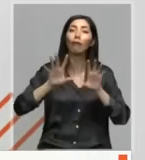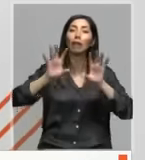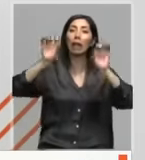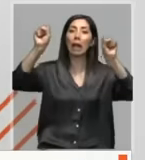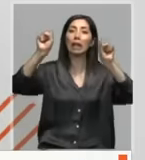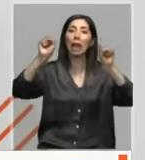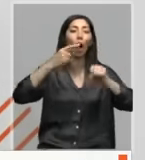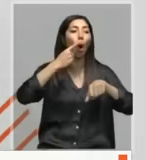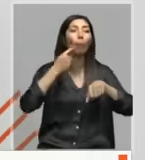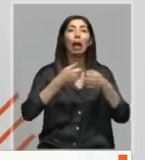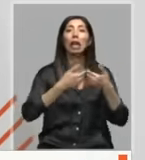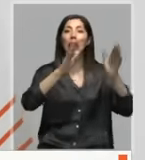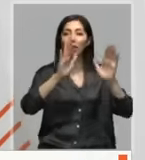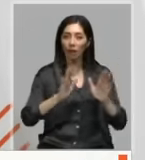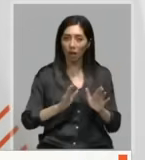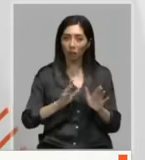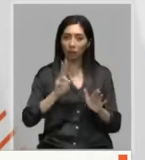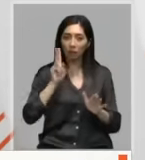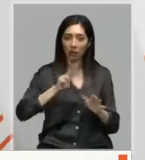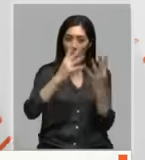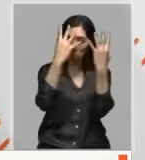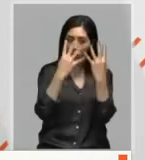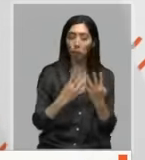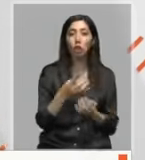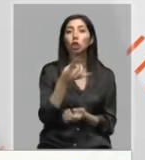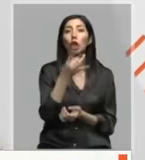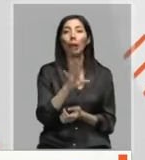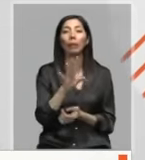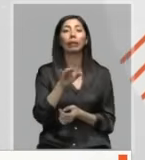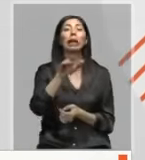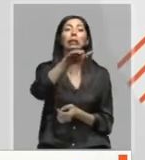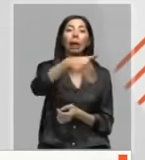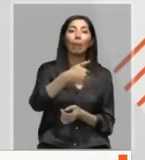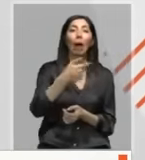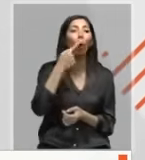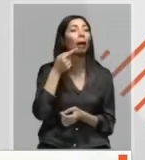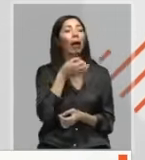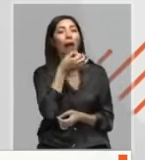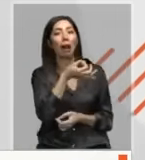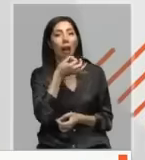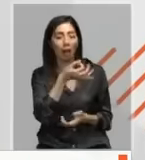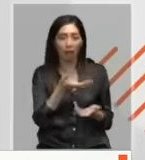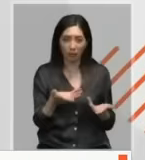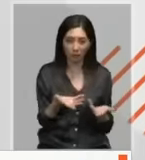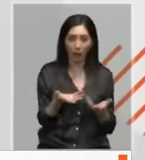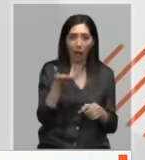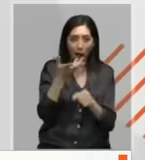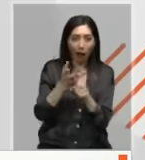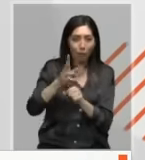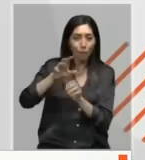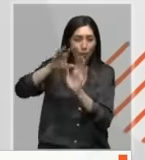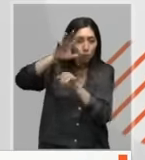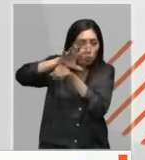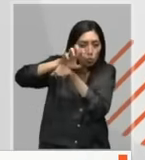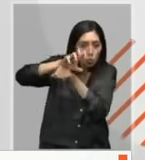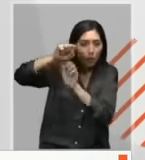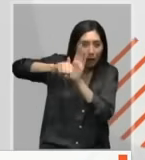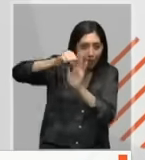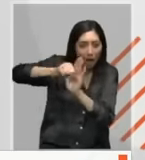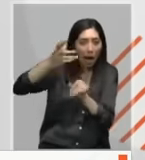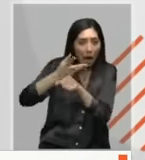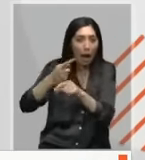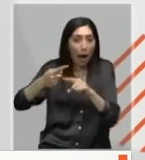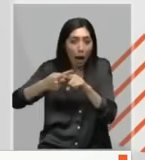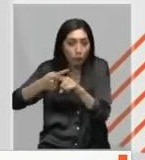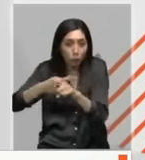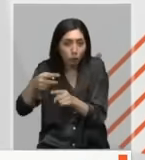al responsable, es decir, solo citado a declarar. Eso a pesar de estar grabada la agresión sexual. El imputado